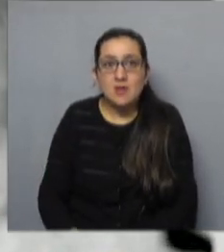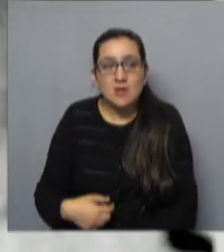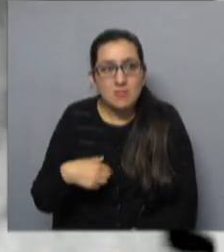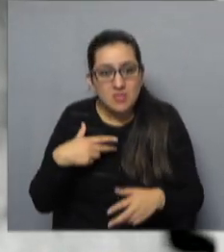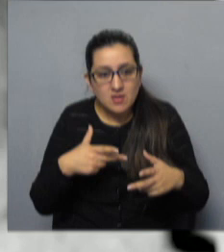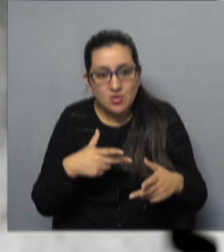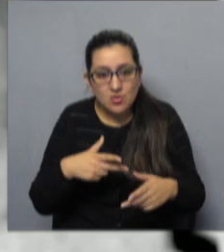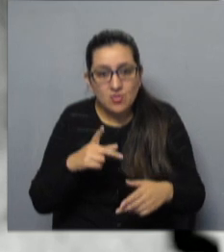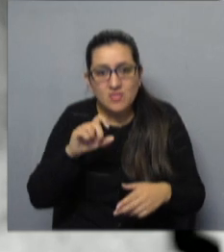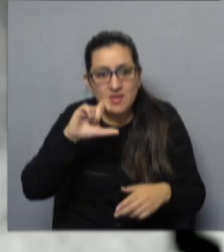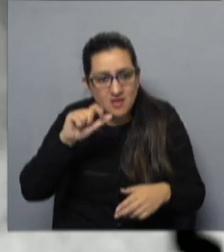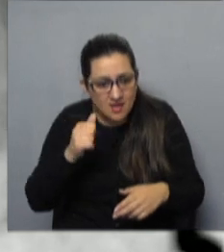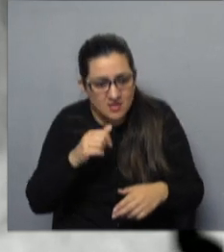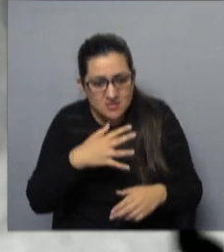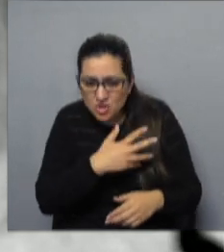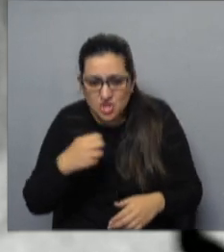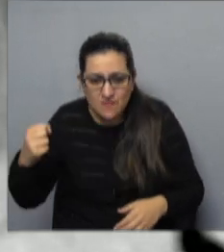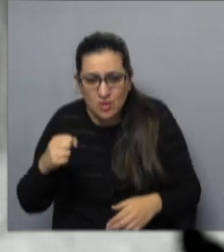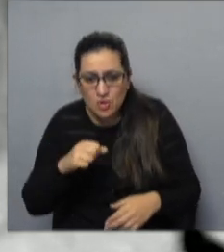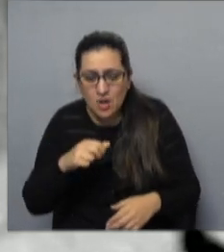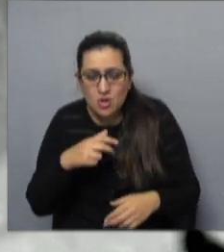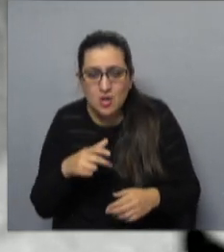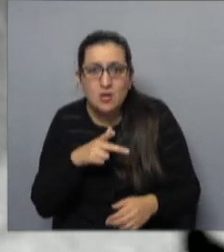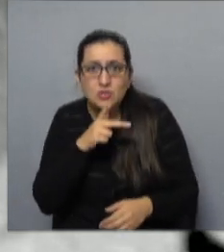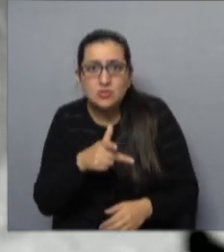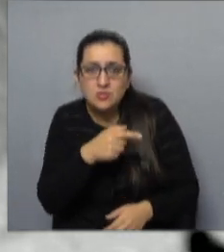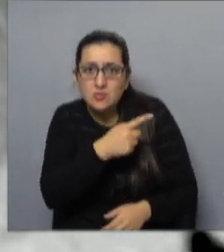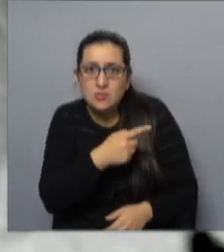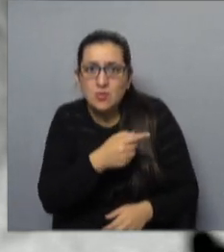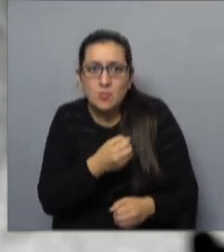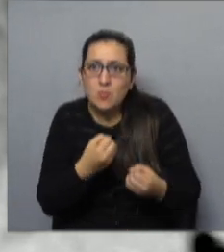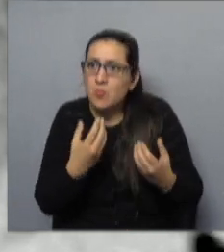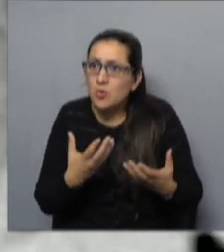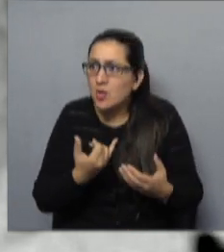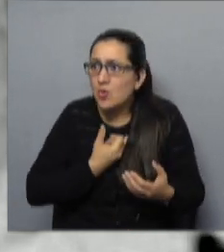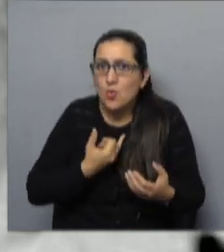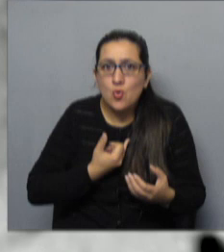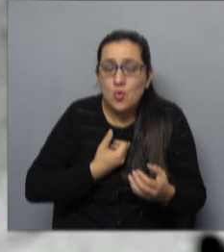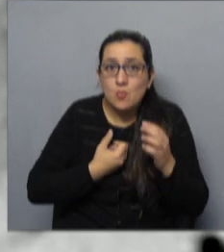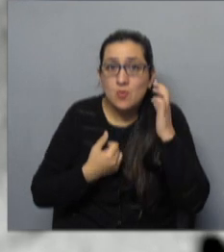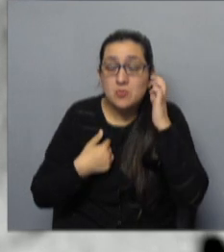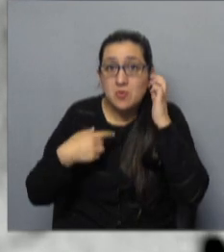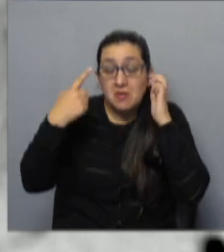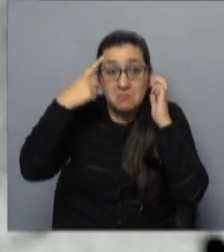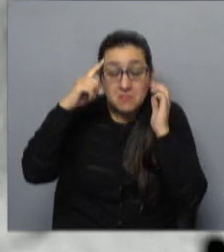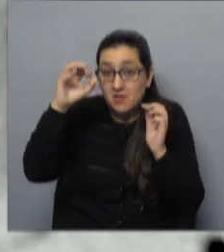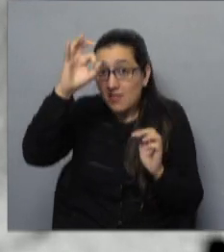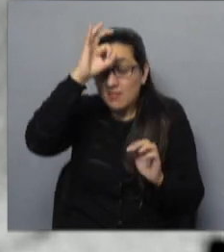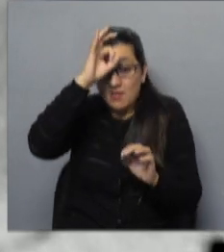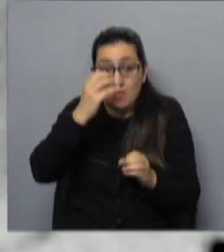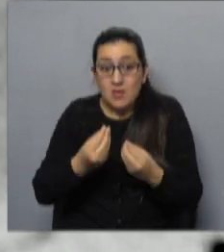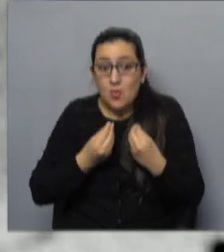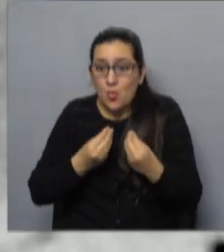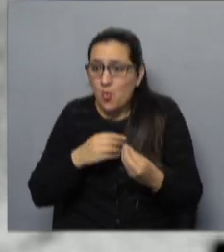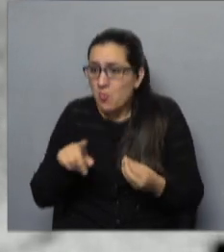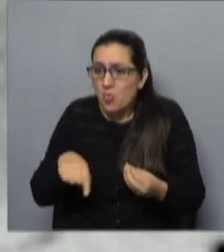los chicos. ¿Cómo se los llevaron? ¿Quién los llevó? ¿Por qué? No tenía idea de nada, ni cómo,